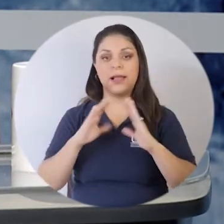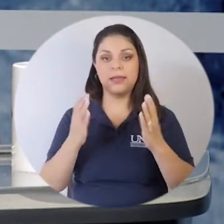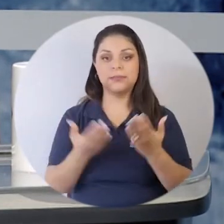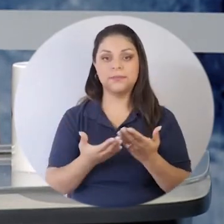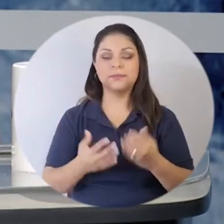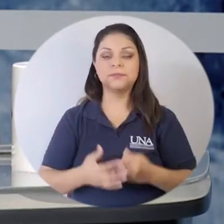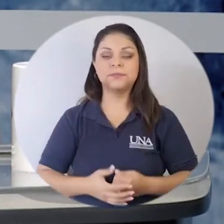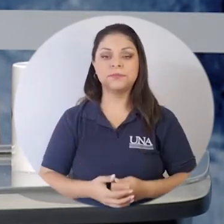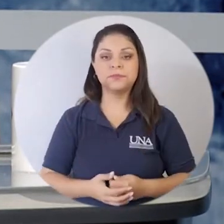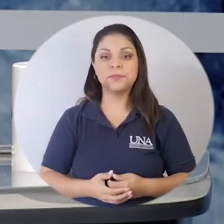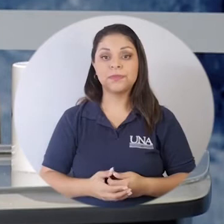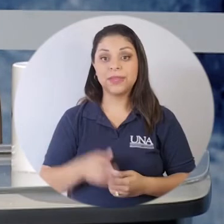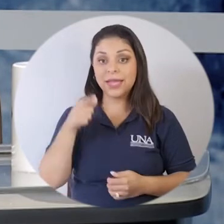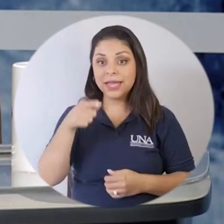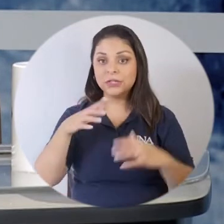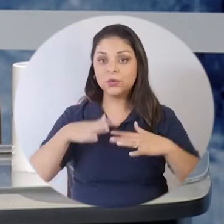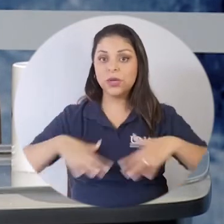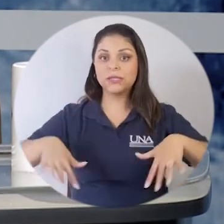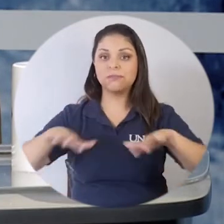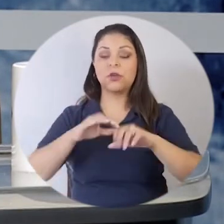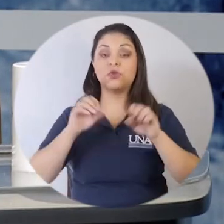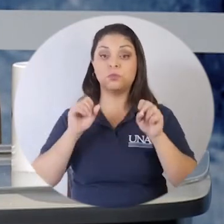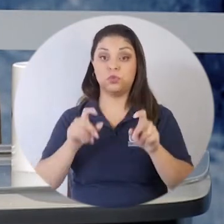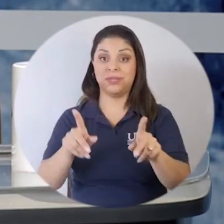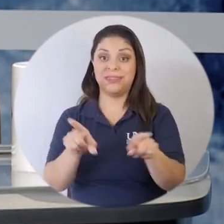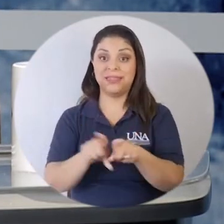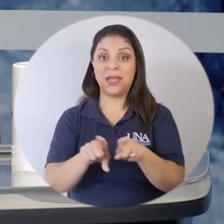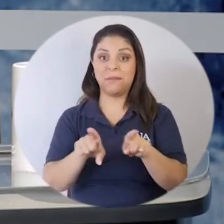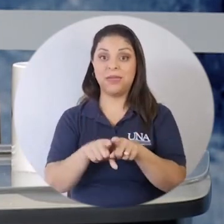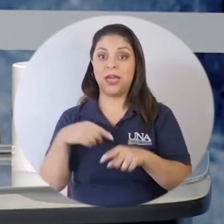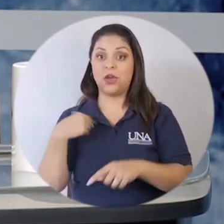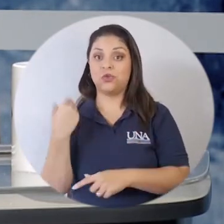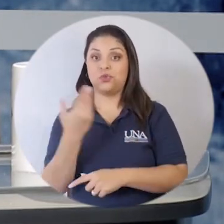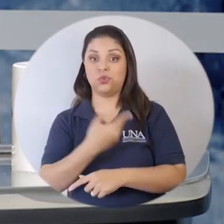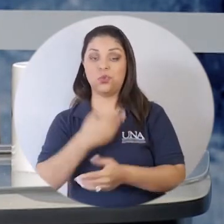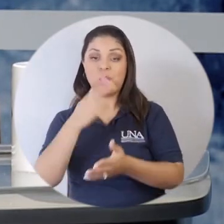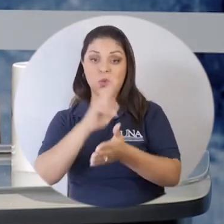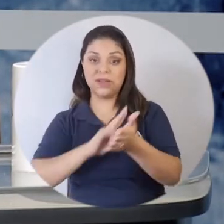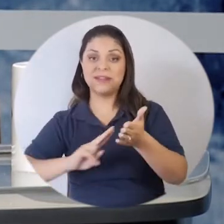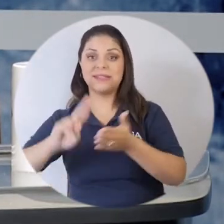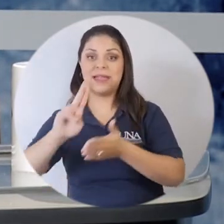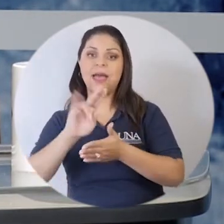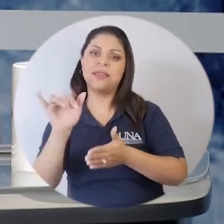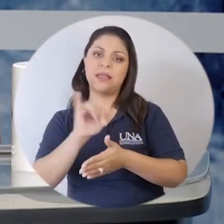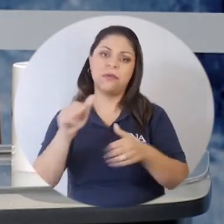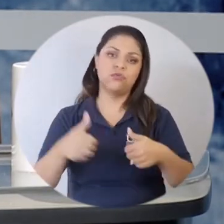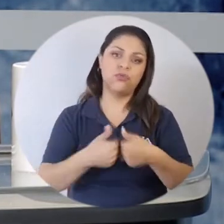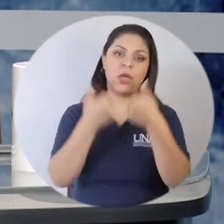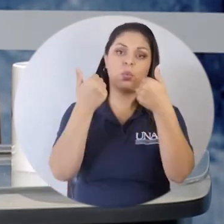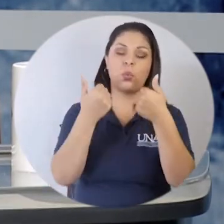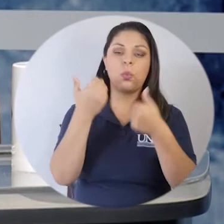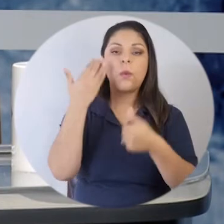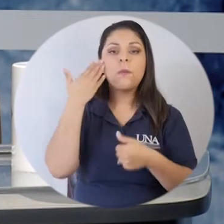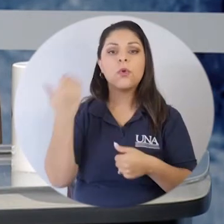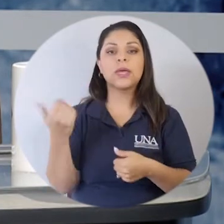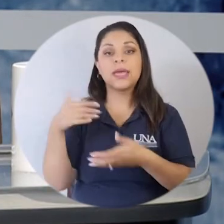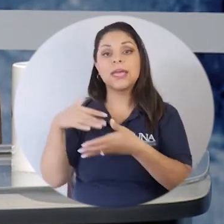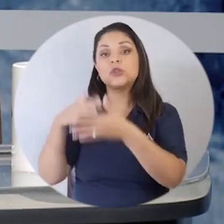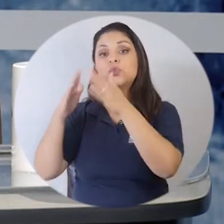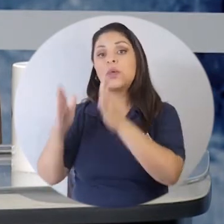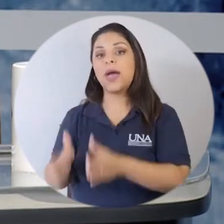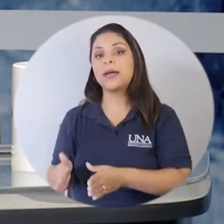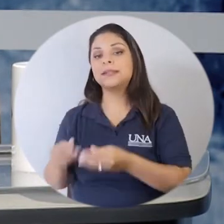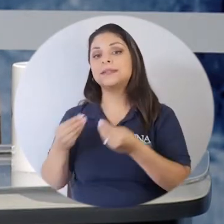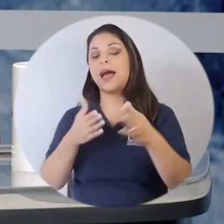clase. Este es un espacio, una oportunidad también para nosotros como universidad y un reto. ¿Por qué? Porque los estudiantes